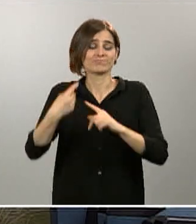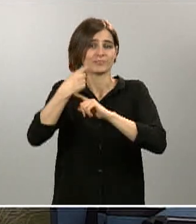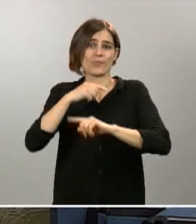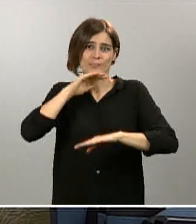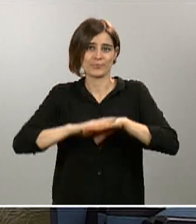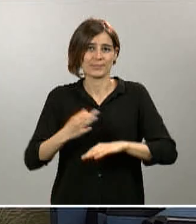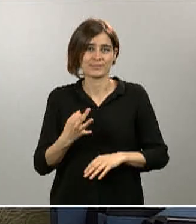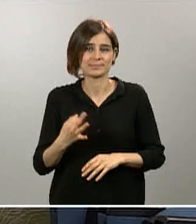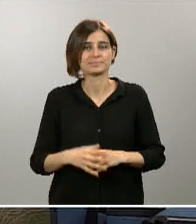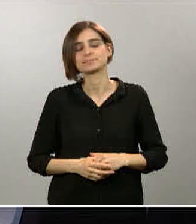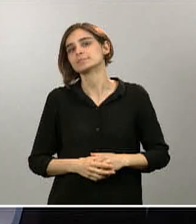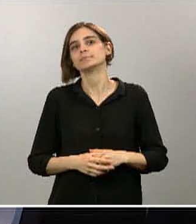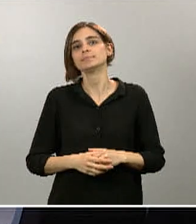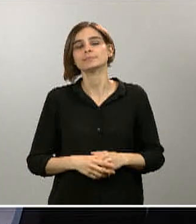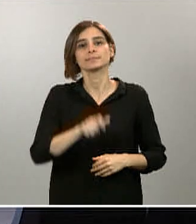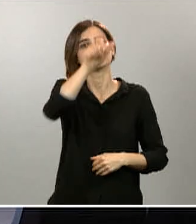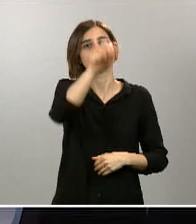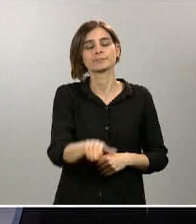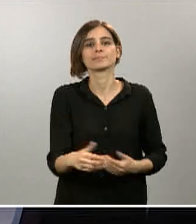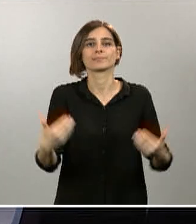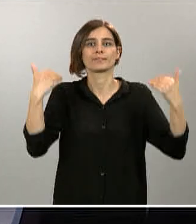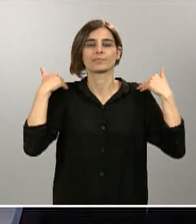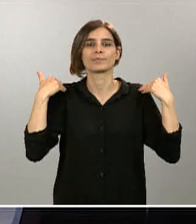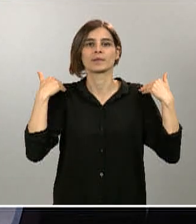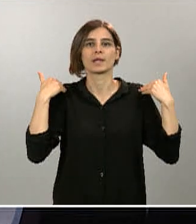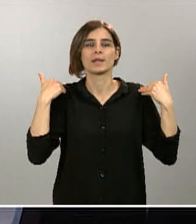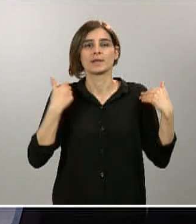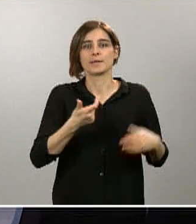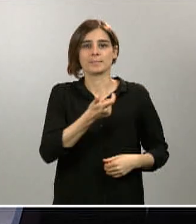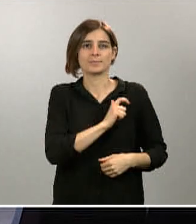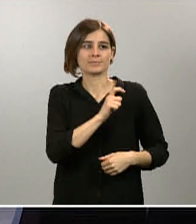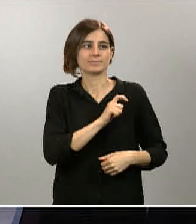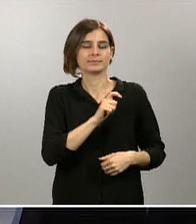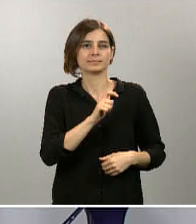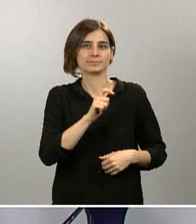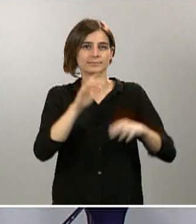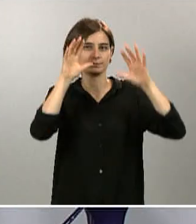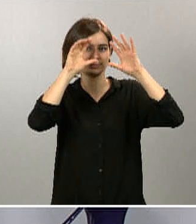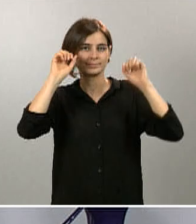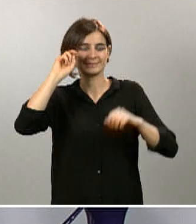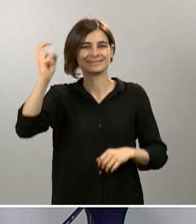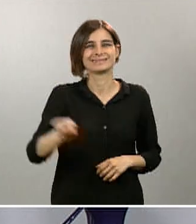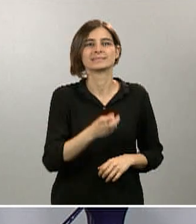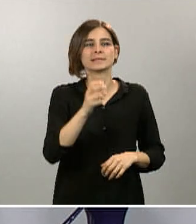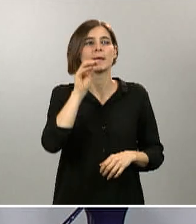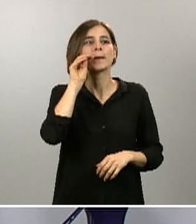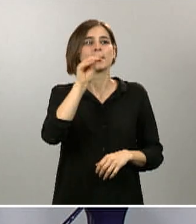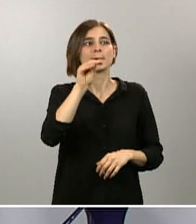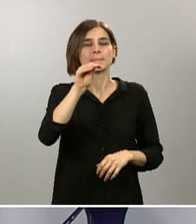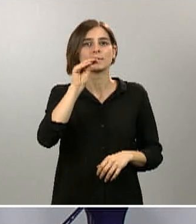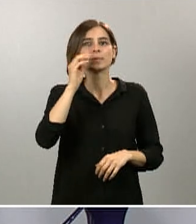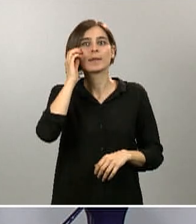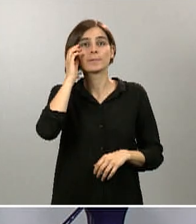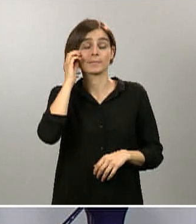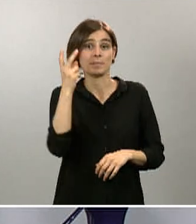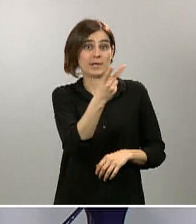fuerzas y cuerpos de seguridad del Estado, alguna pregunta que he visto llamativa sobre el uso de determinadas aplicaciones a las que se refieren de vez en cuando.